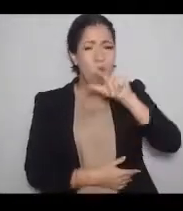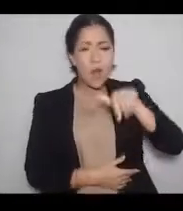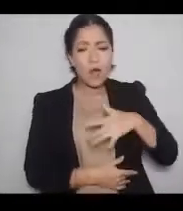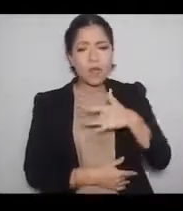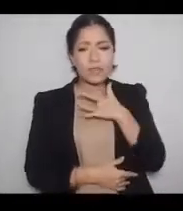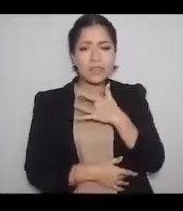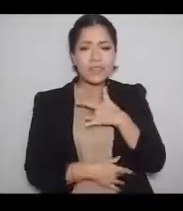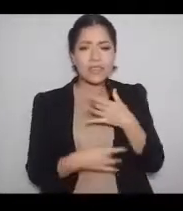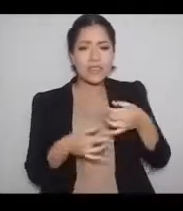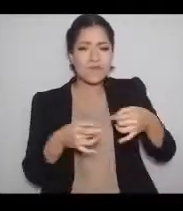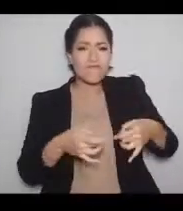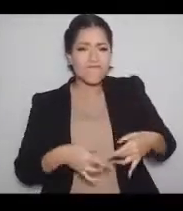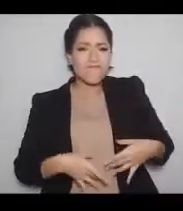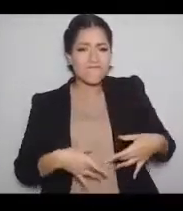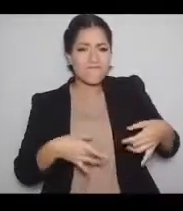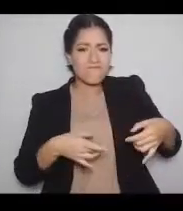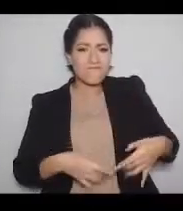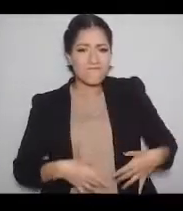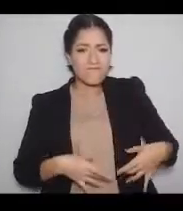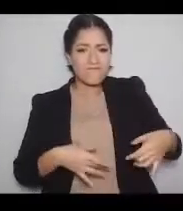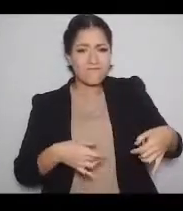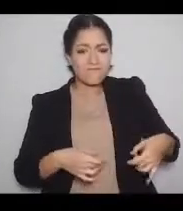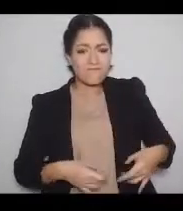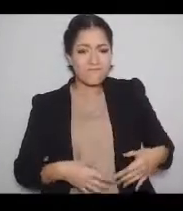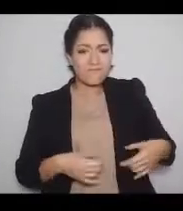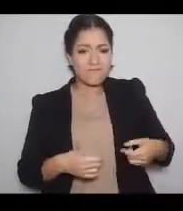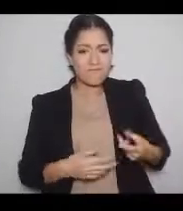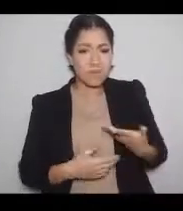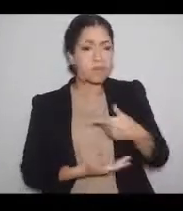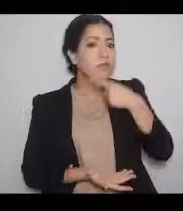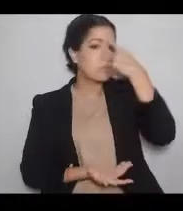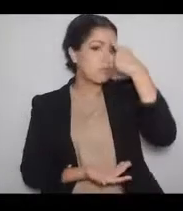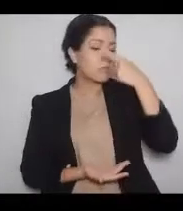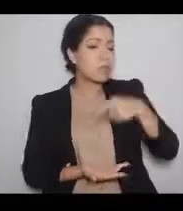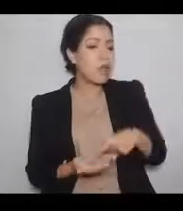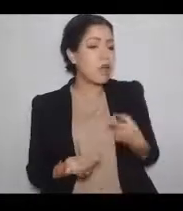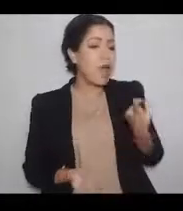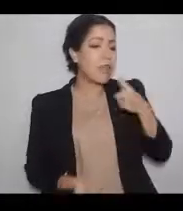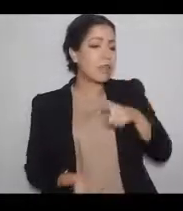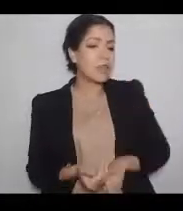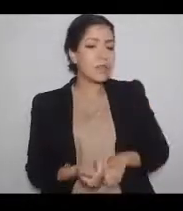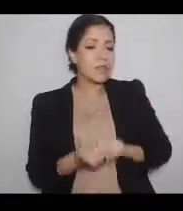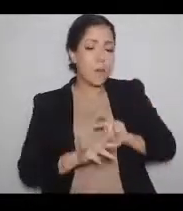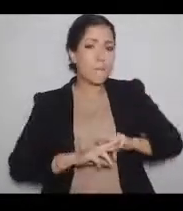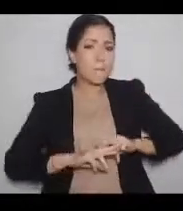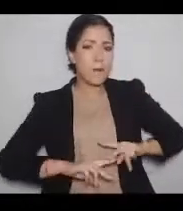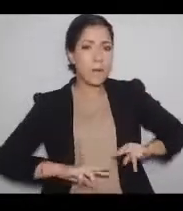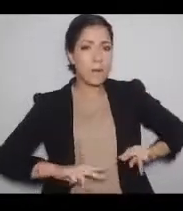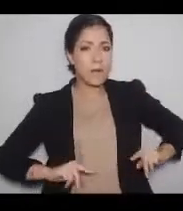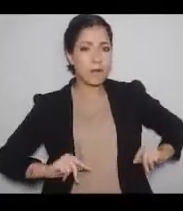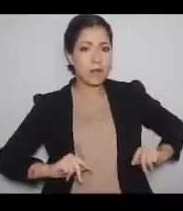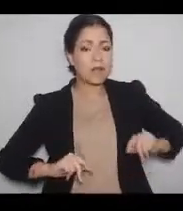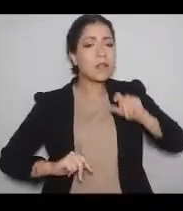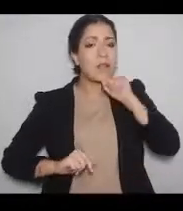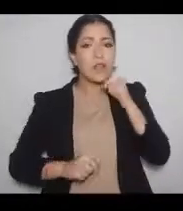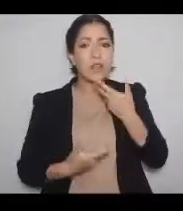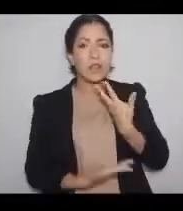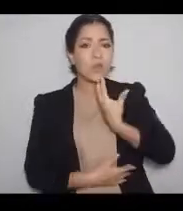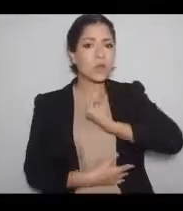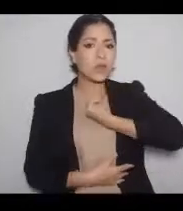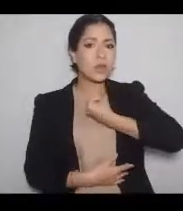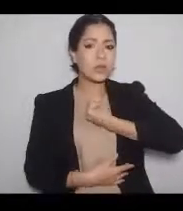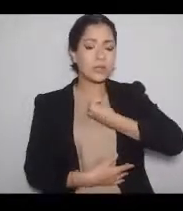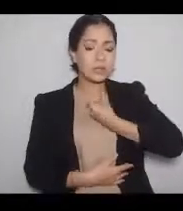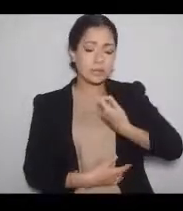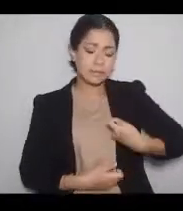Controlé mi naturaleza más de la cuenta. Te lo digo a ti, que jamás controlas